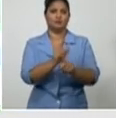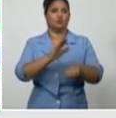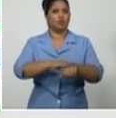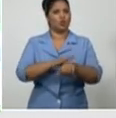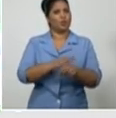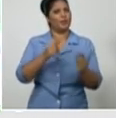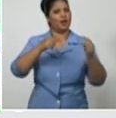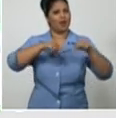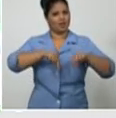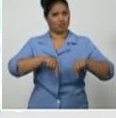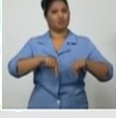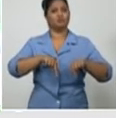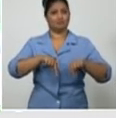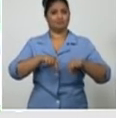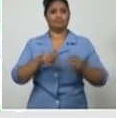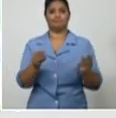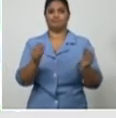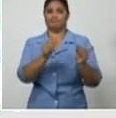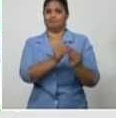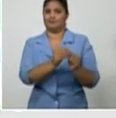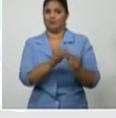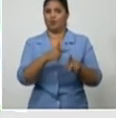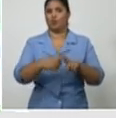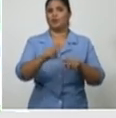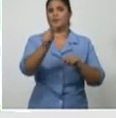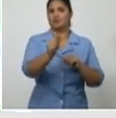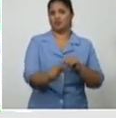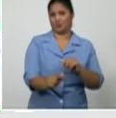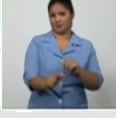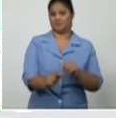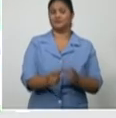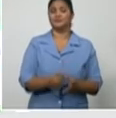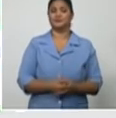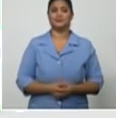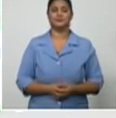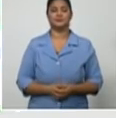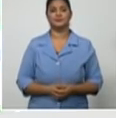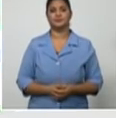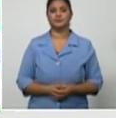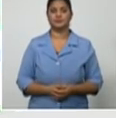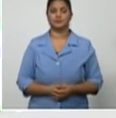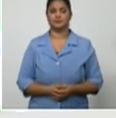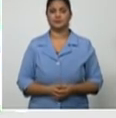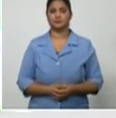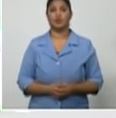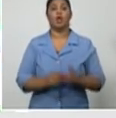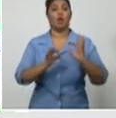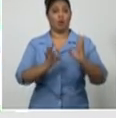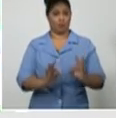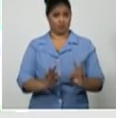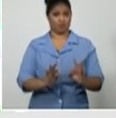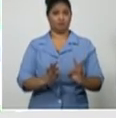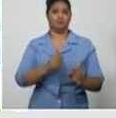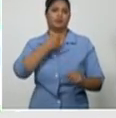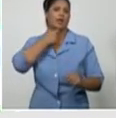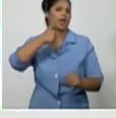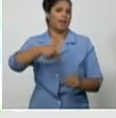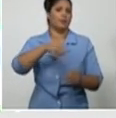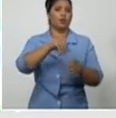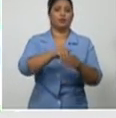de precisar al detalle cada vez que se confirma un caso, de aislarlo, en lo cual la población tiene